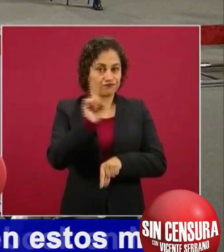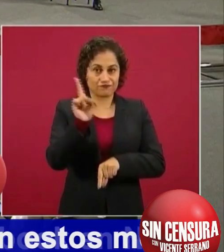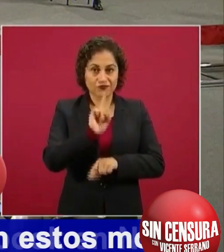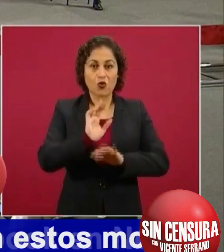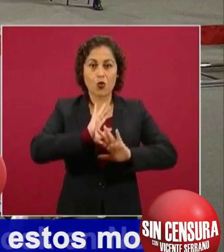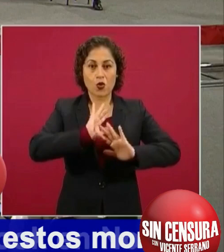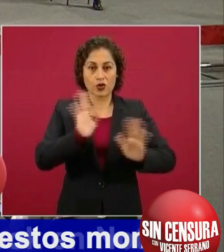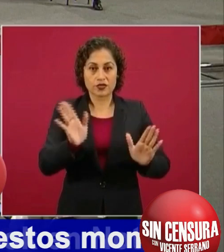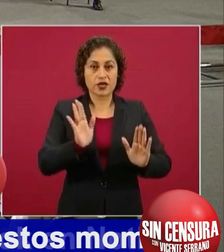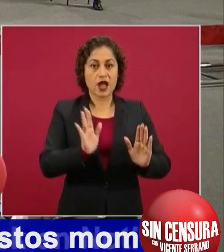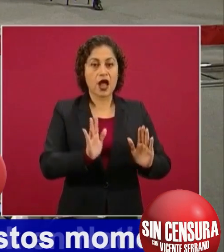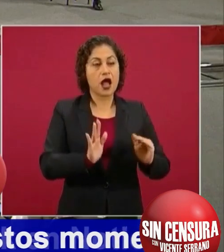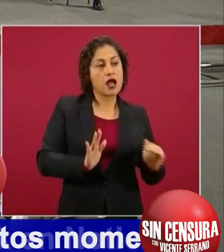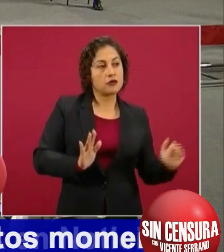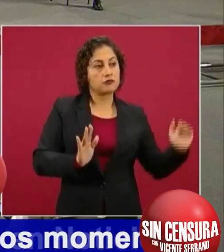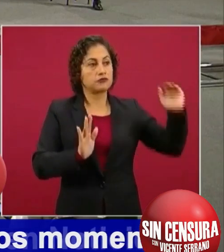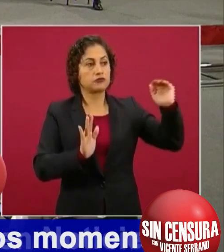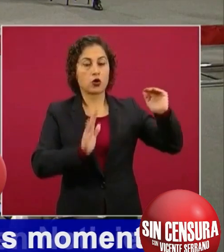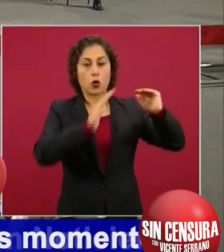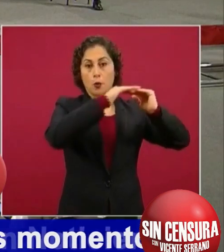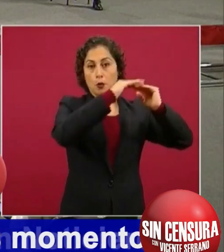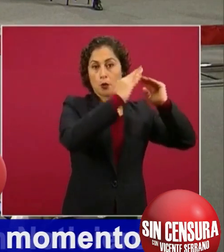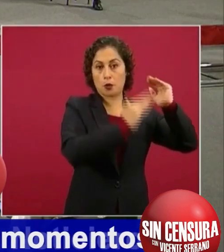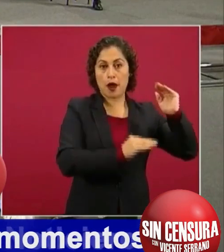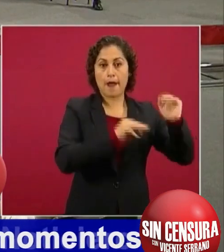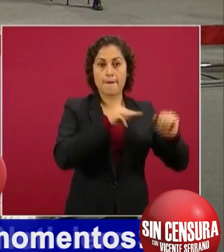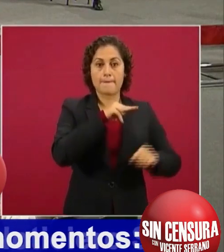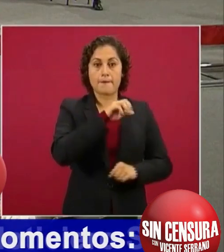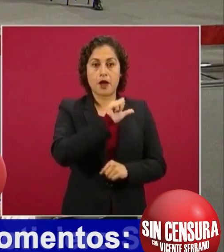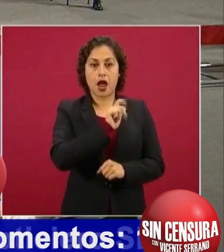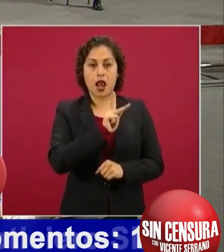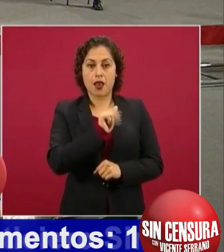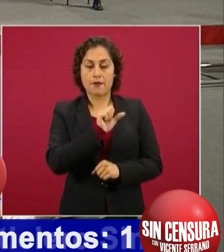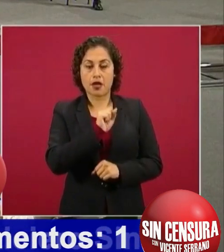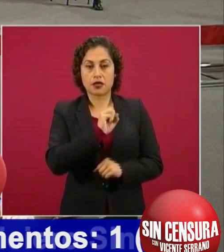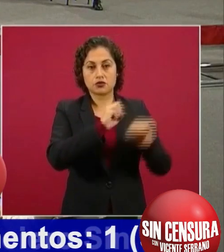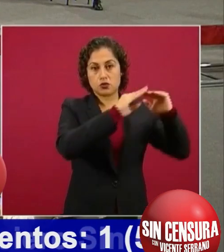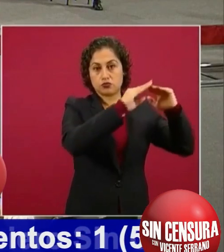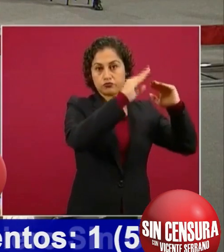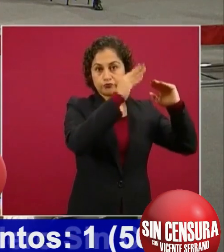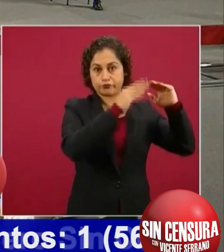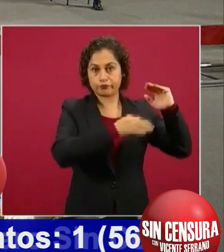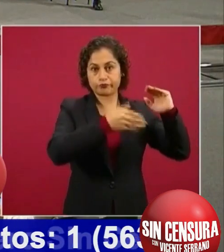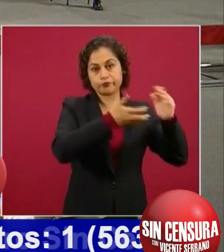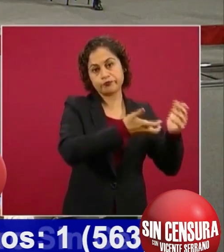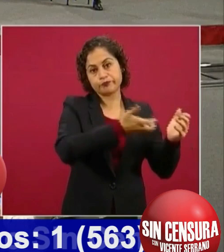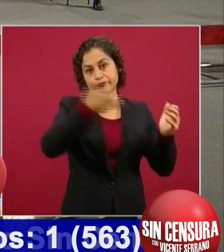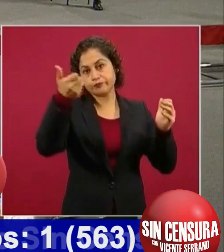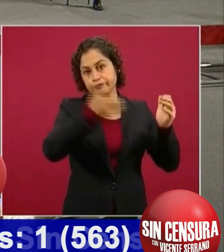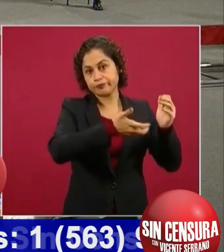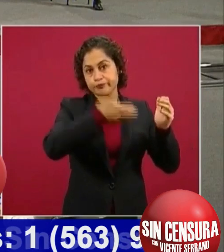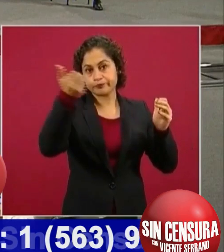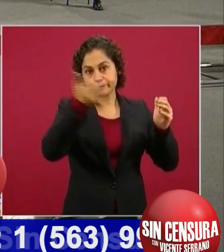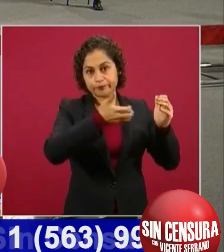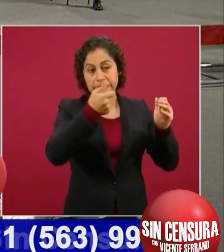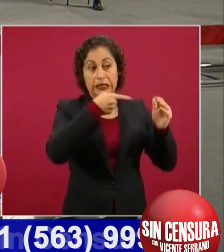una presa arriba que es Malpaso, que también estaba llena, estamos aprovechando para